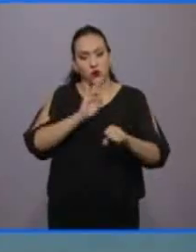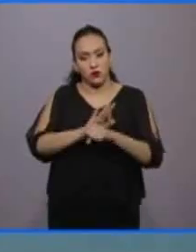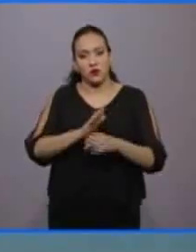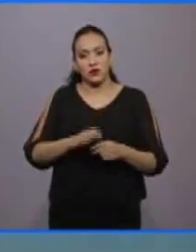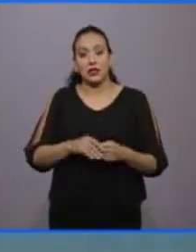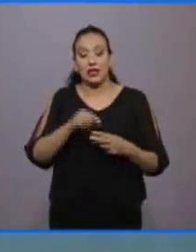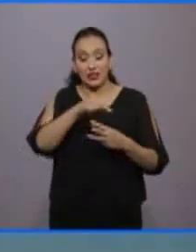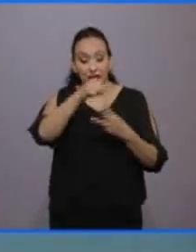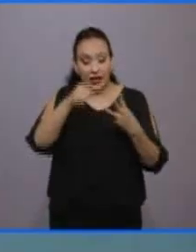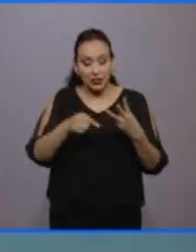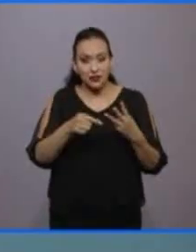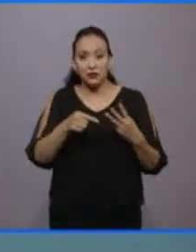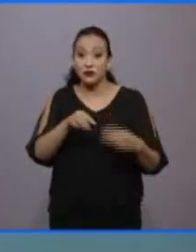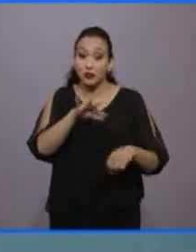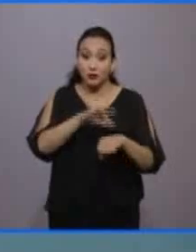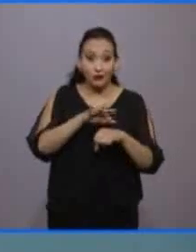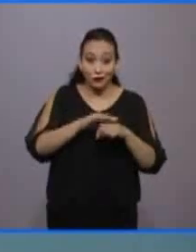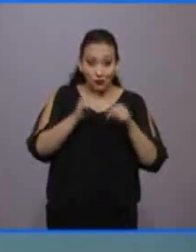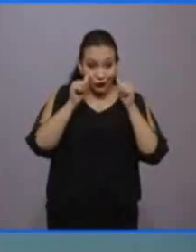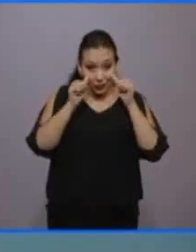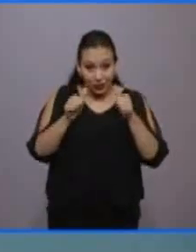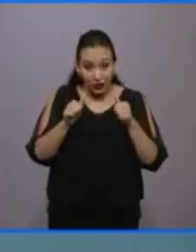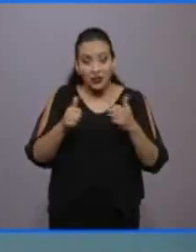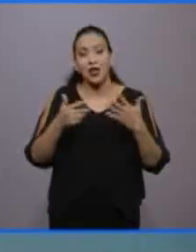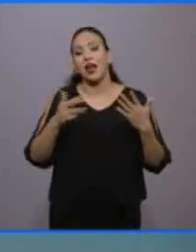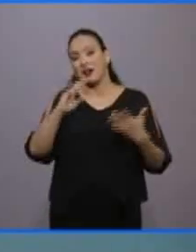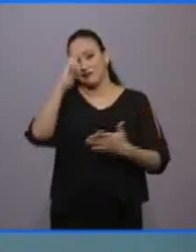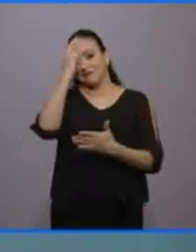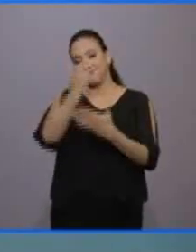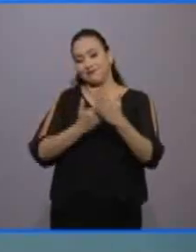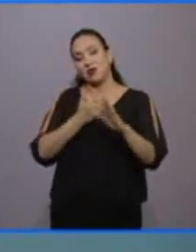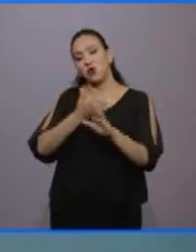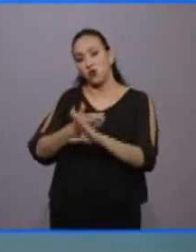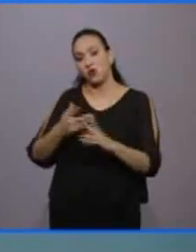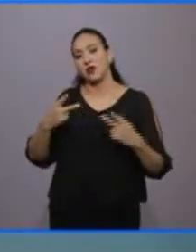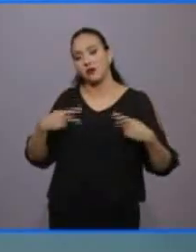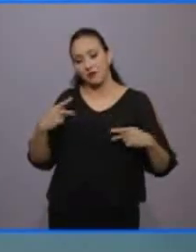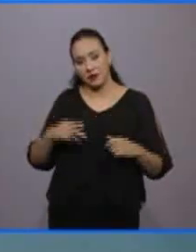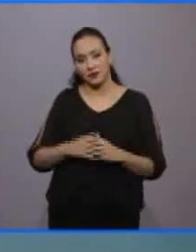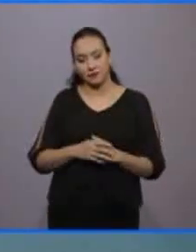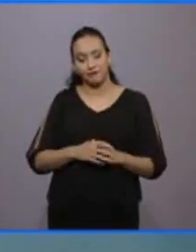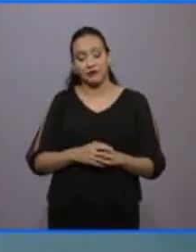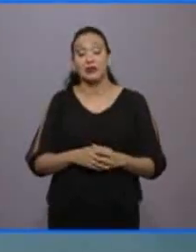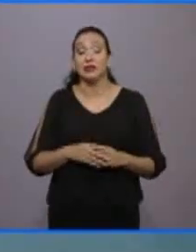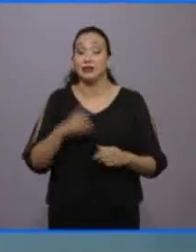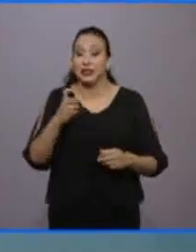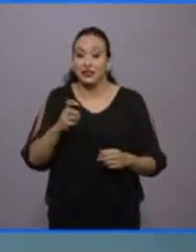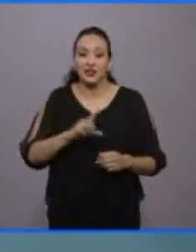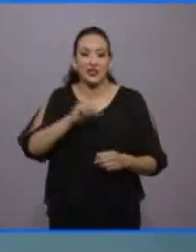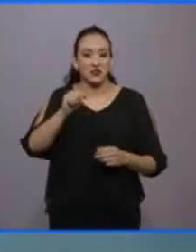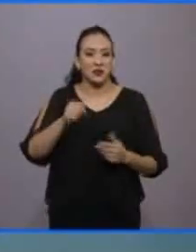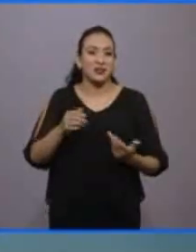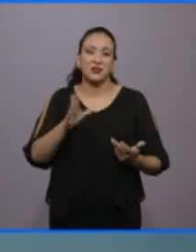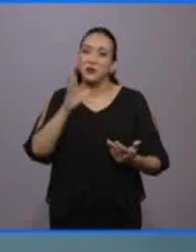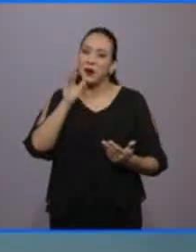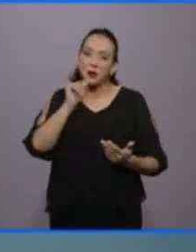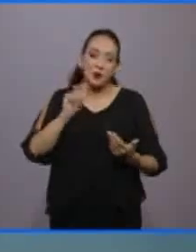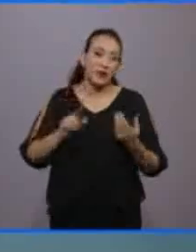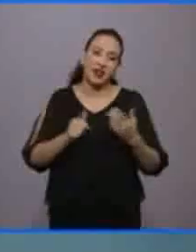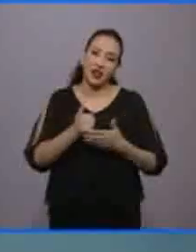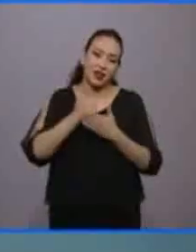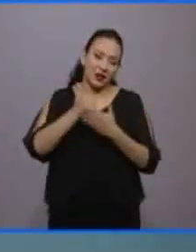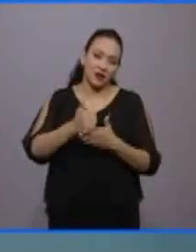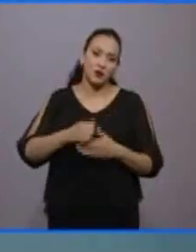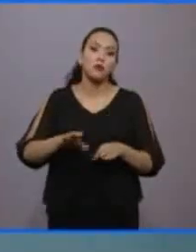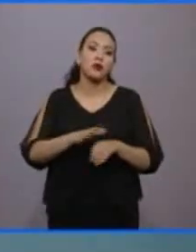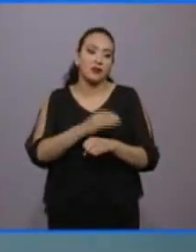consumarían irreparablemente la violación en perjuicio de la persona quejosa, haciendo imposible su restitución a través del